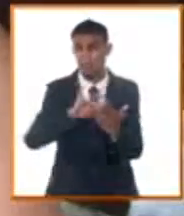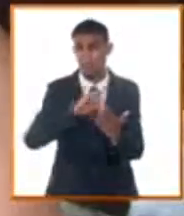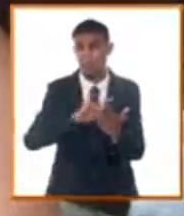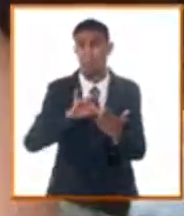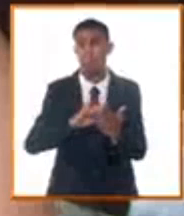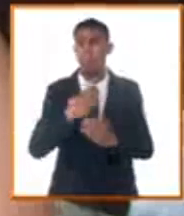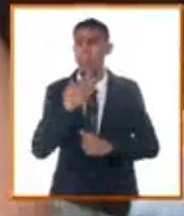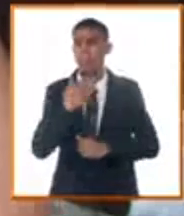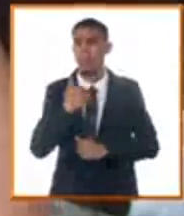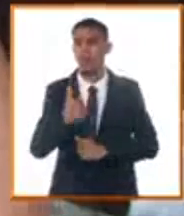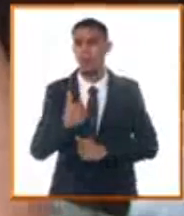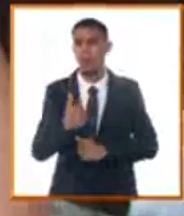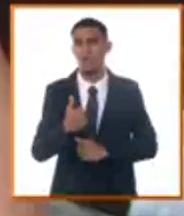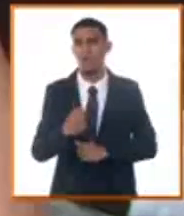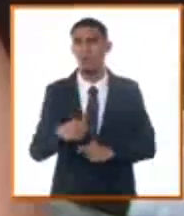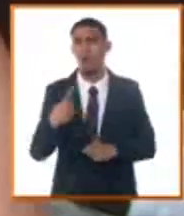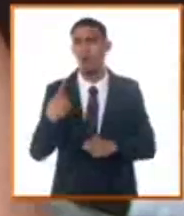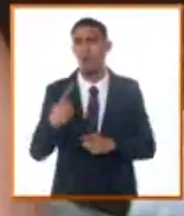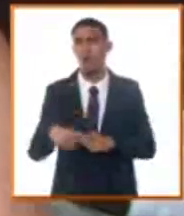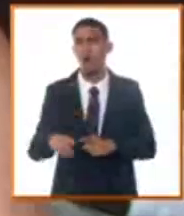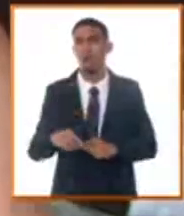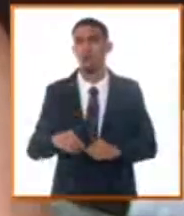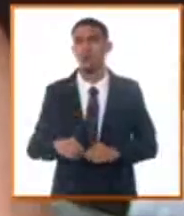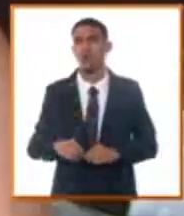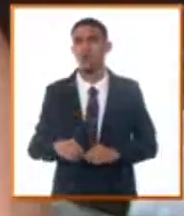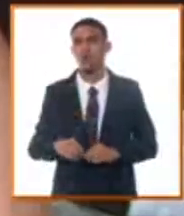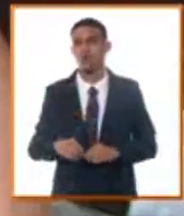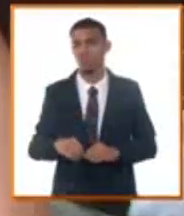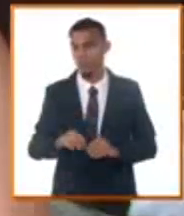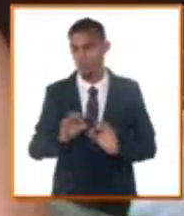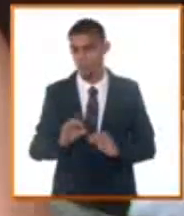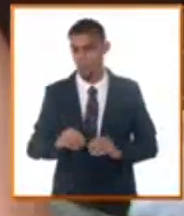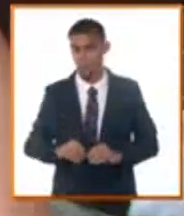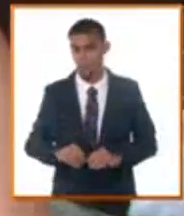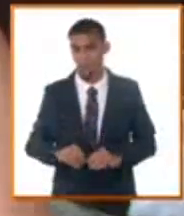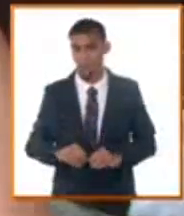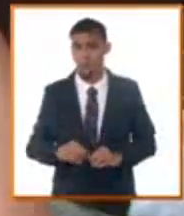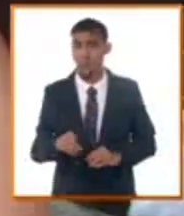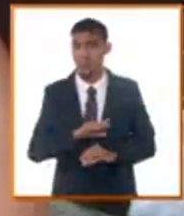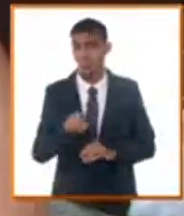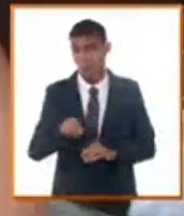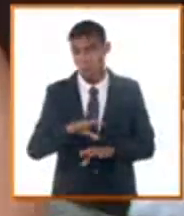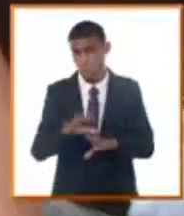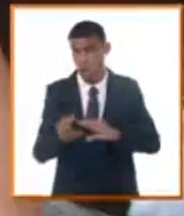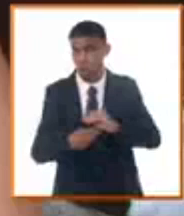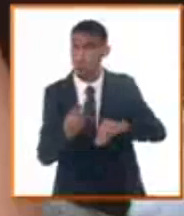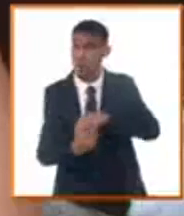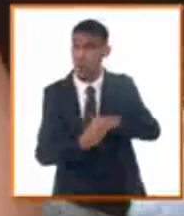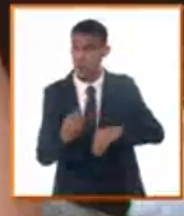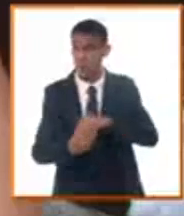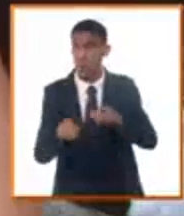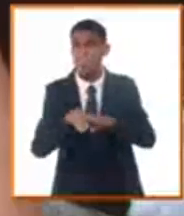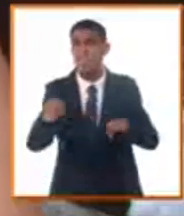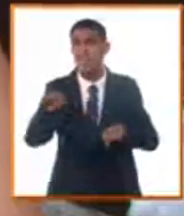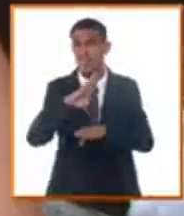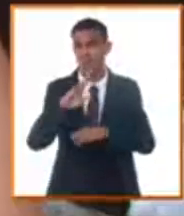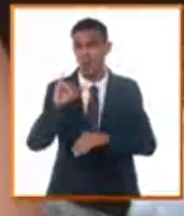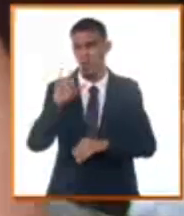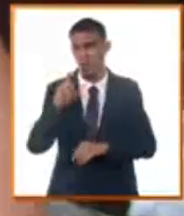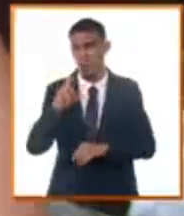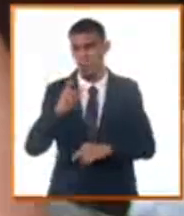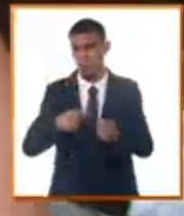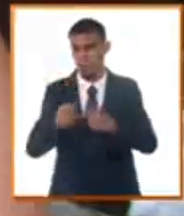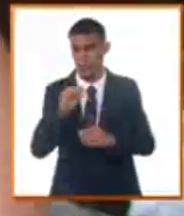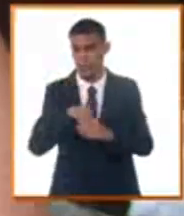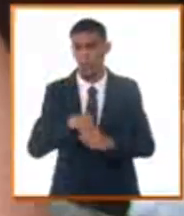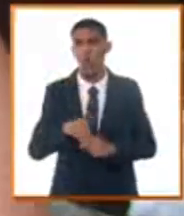pasarela que tenemos por el FinCime de sabor cubano. Hoy también se está montando otra plataforma por el MinCIM para estos decretos y ellos